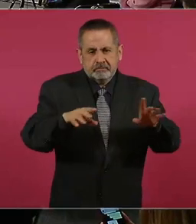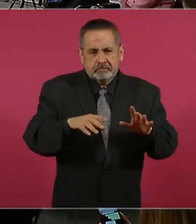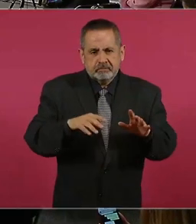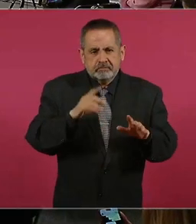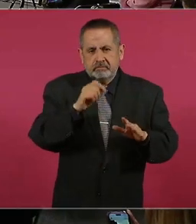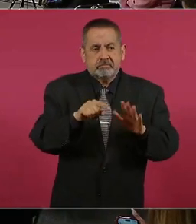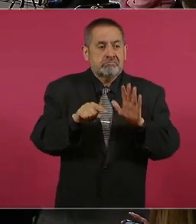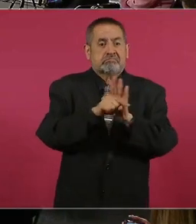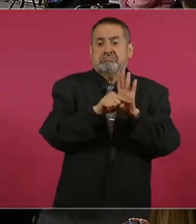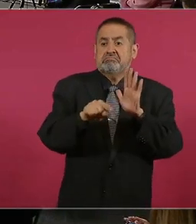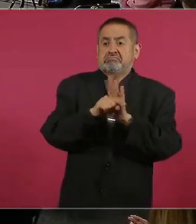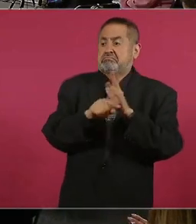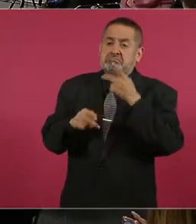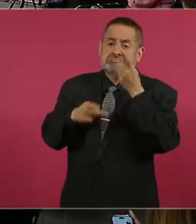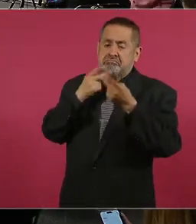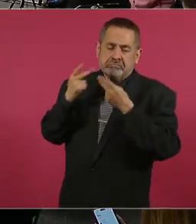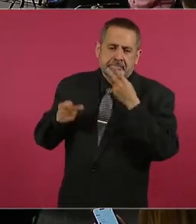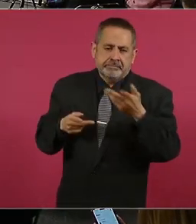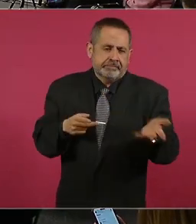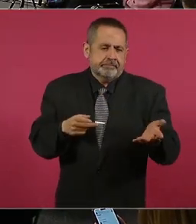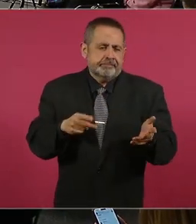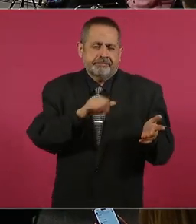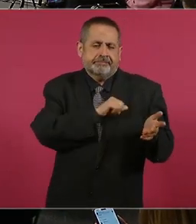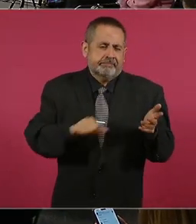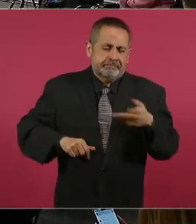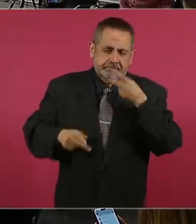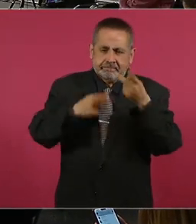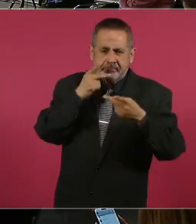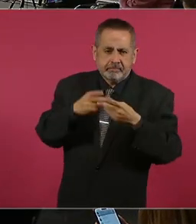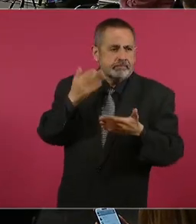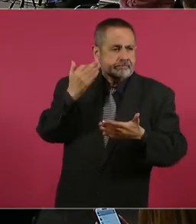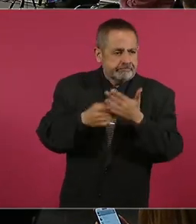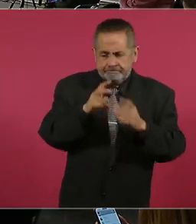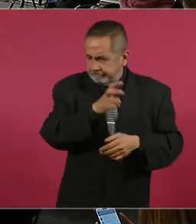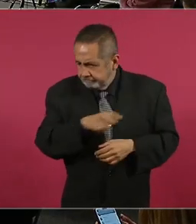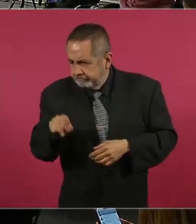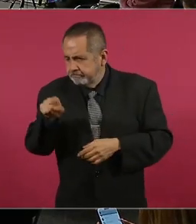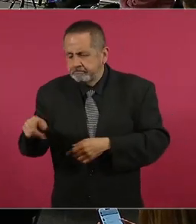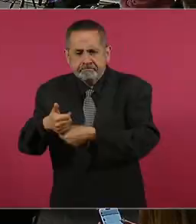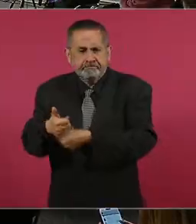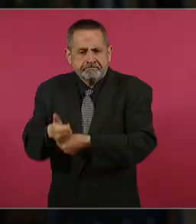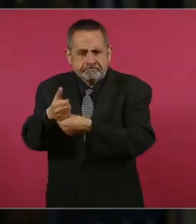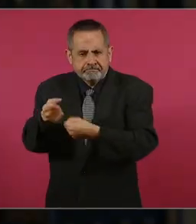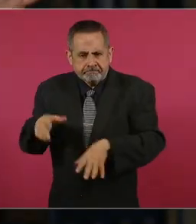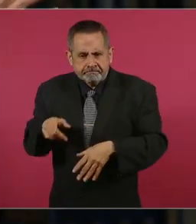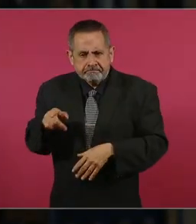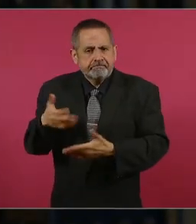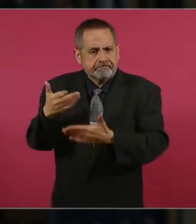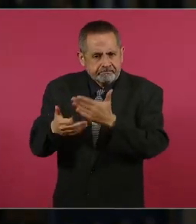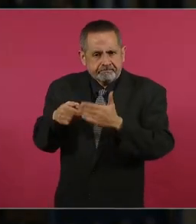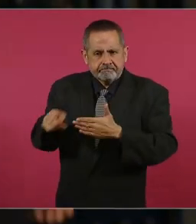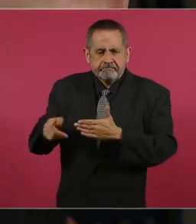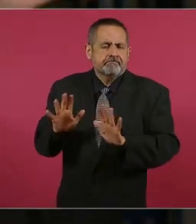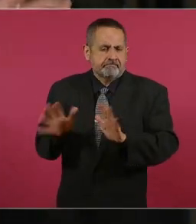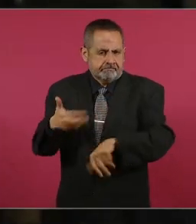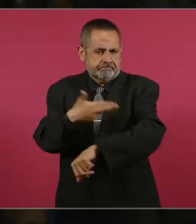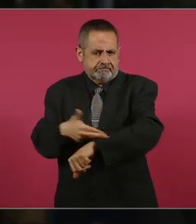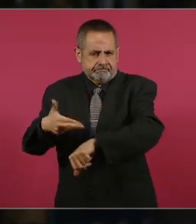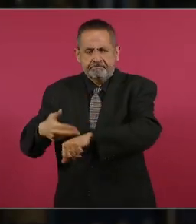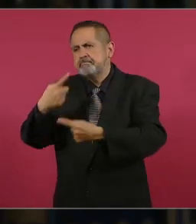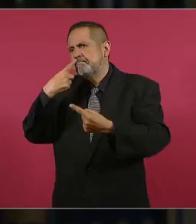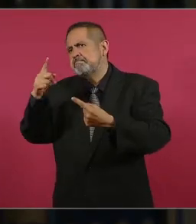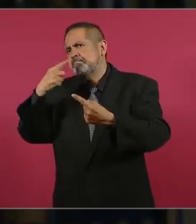luego por la declaración oficial de la alcaldesa natural, pero no de la víctima, del agredido, que en estos momentos ya hizo los trámites, las